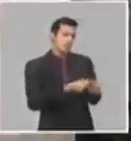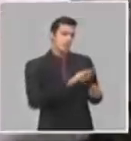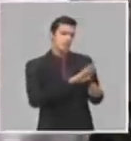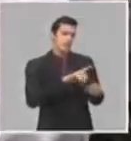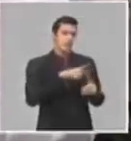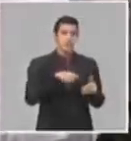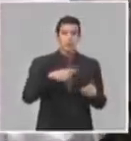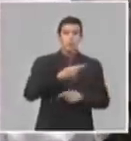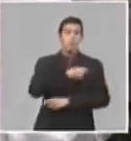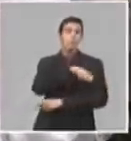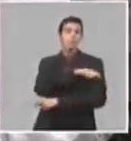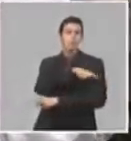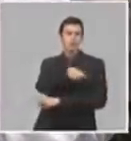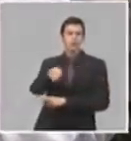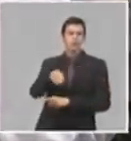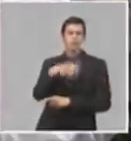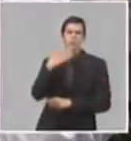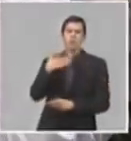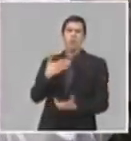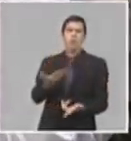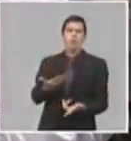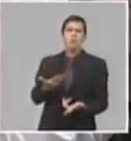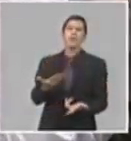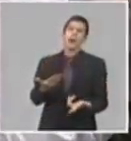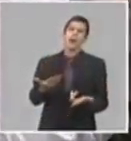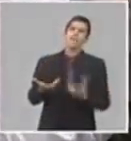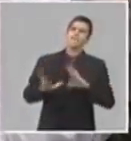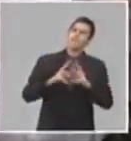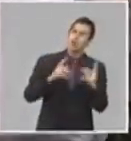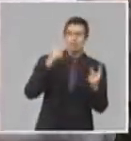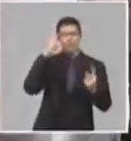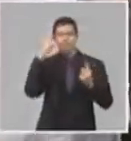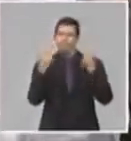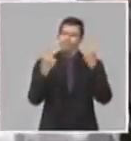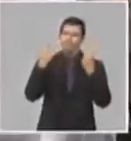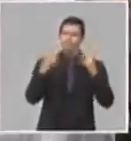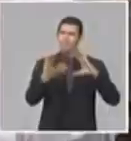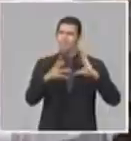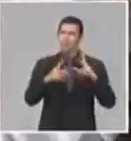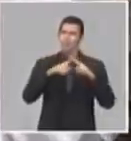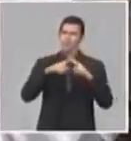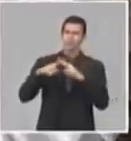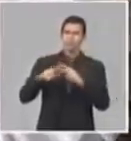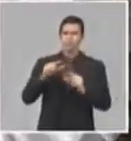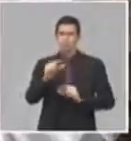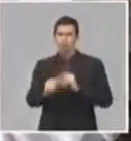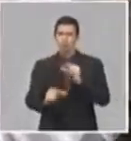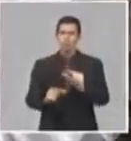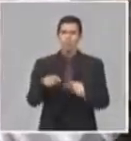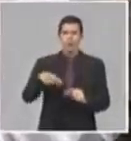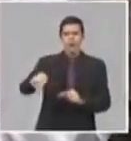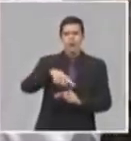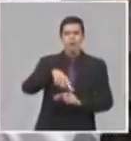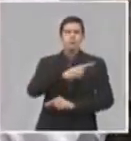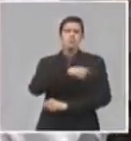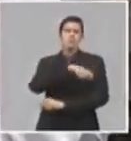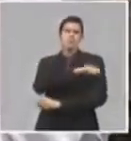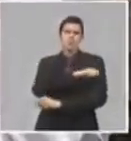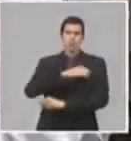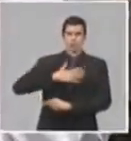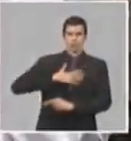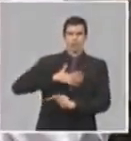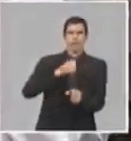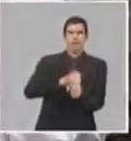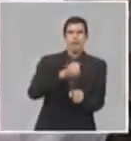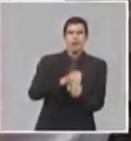exportando a partir de su mecanismo. Pero pues vamos a tener, estamos trabajando, ya incluso tenemos identificado un conjunto